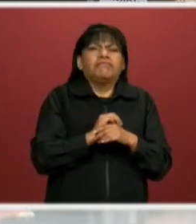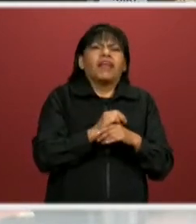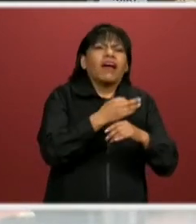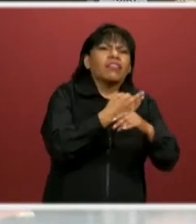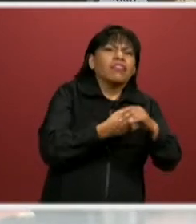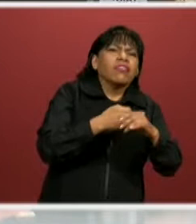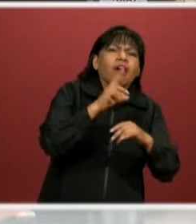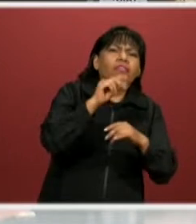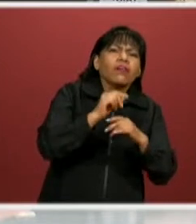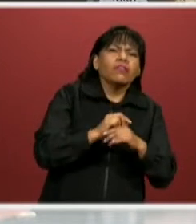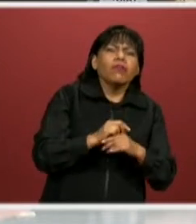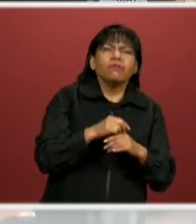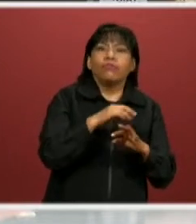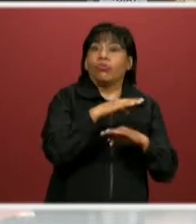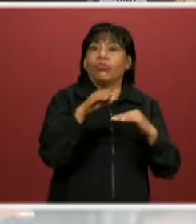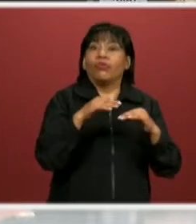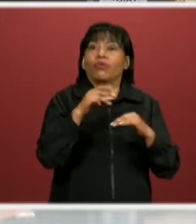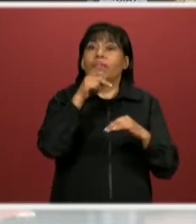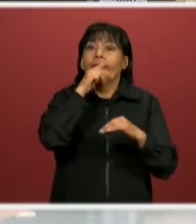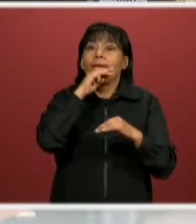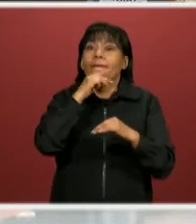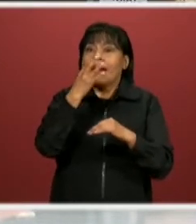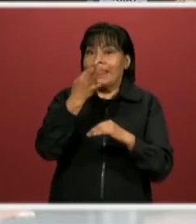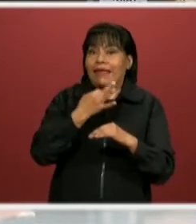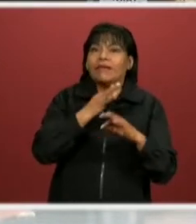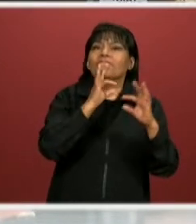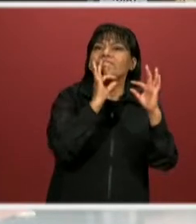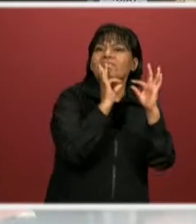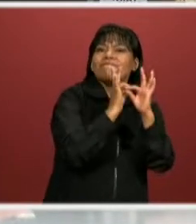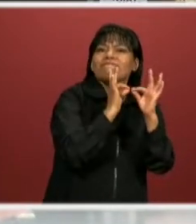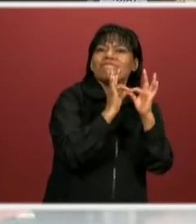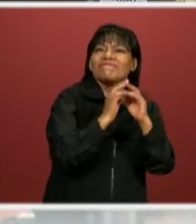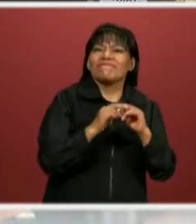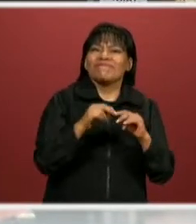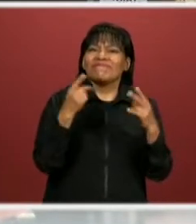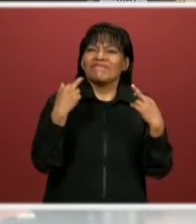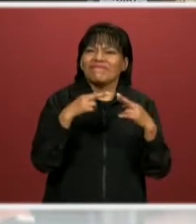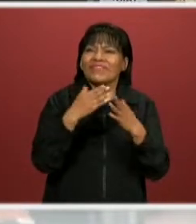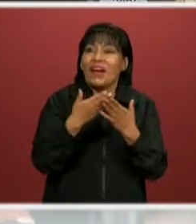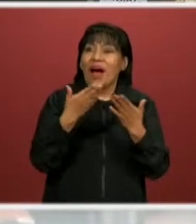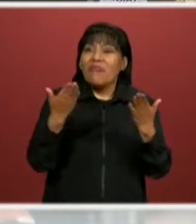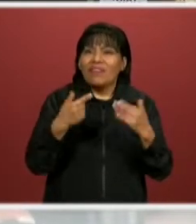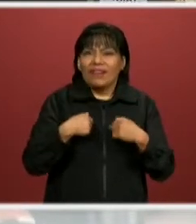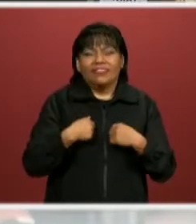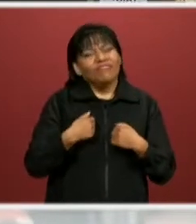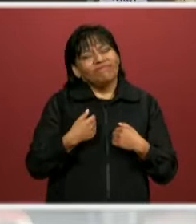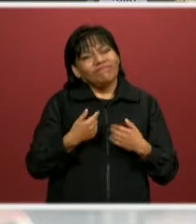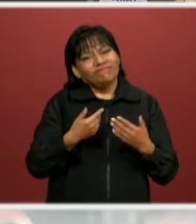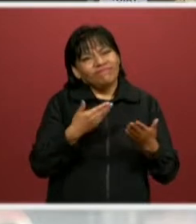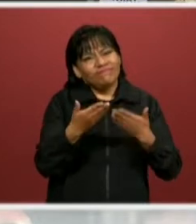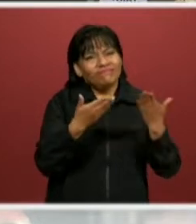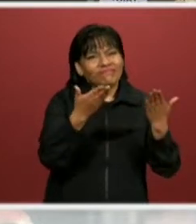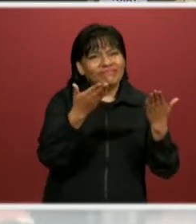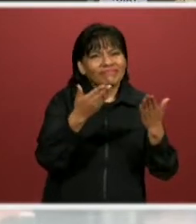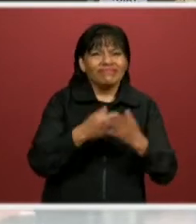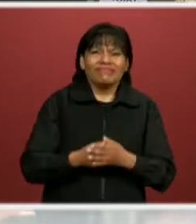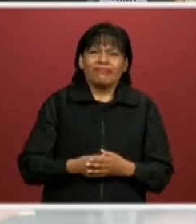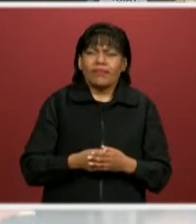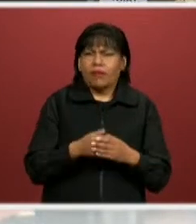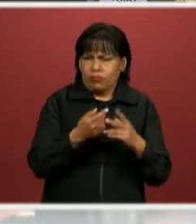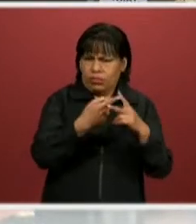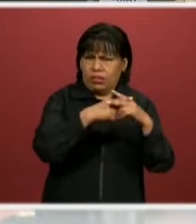cumplir con todo lo que me encargaba en mí los maestros y hoy se las voy a compartir vamos a empezar